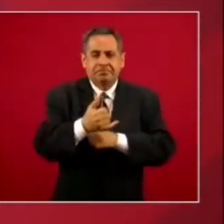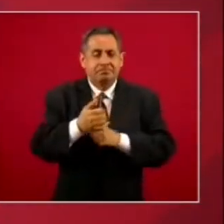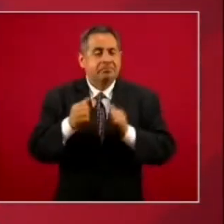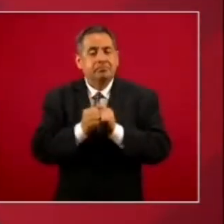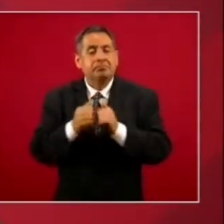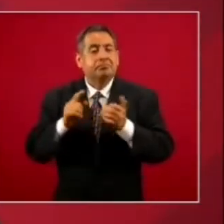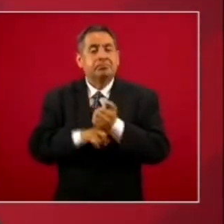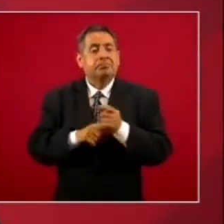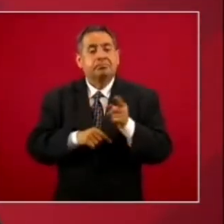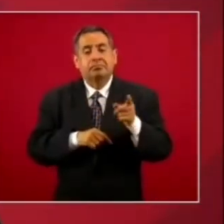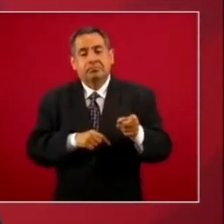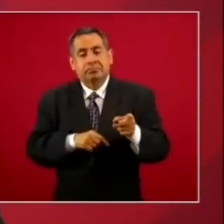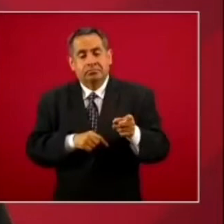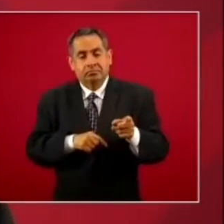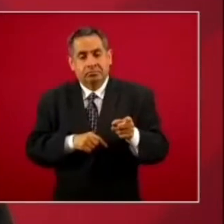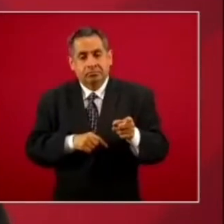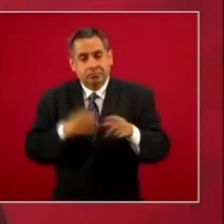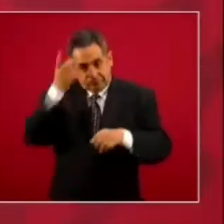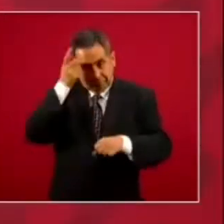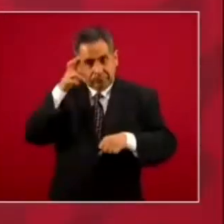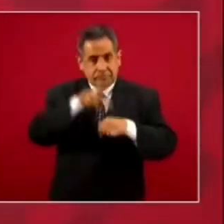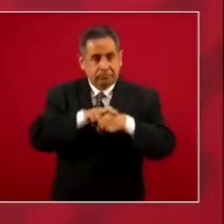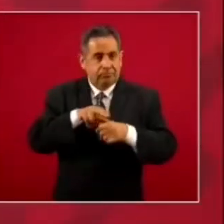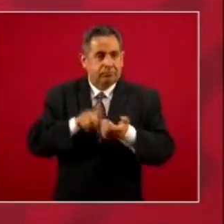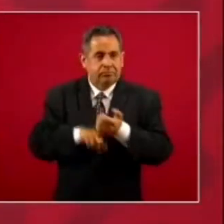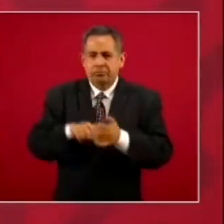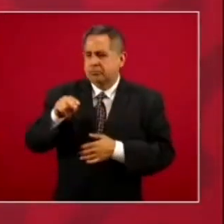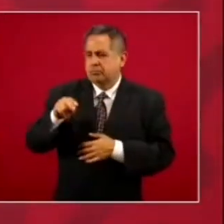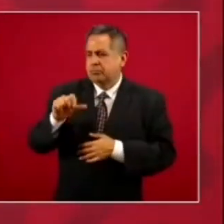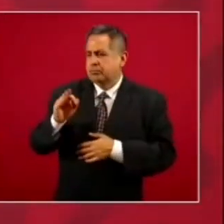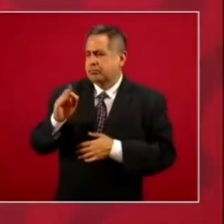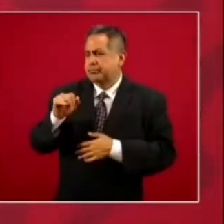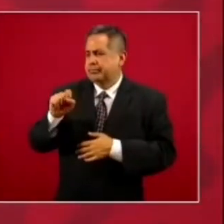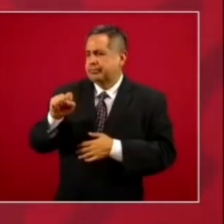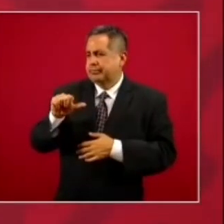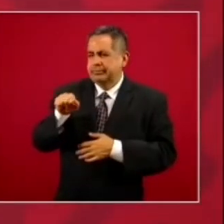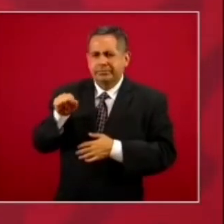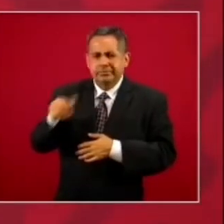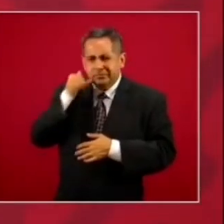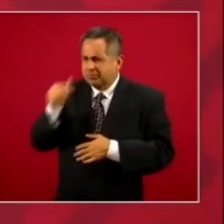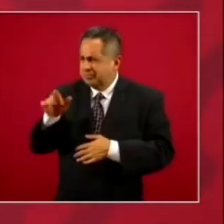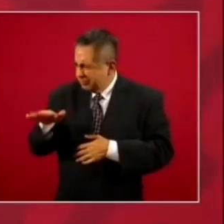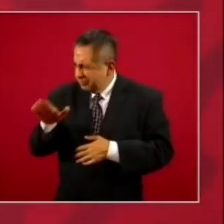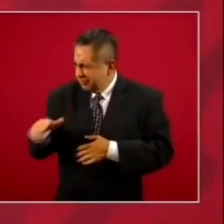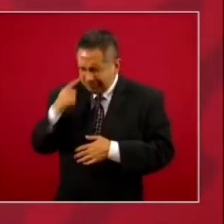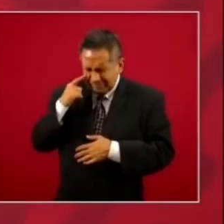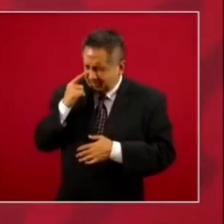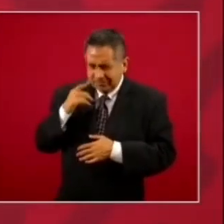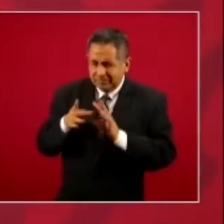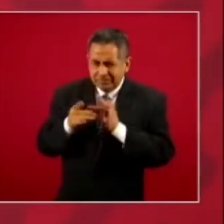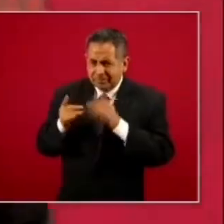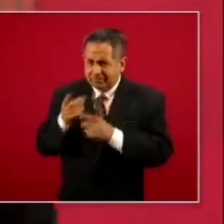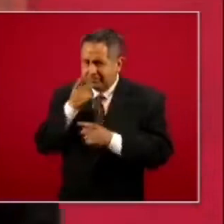con el director de Nacional Financiera. Le digo, por favor,